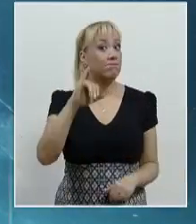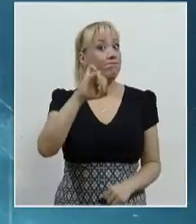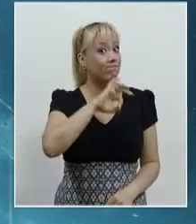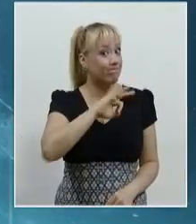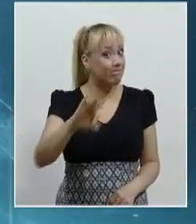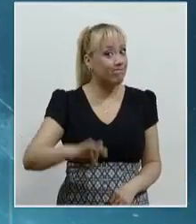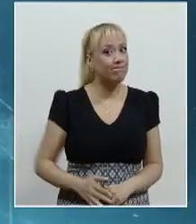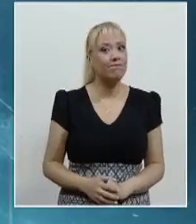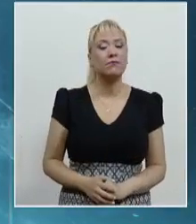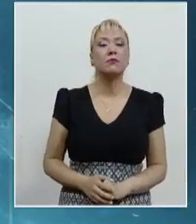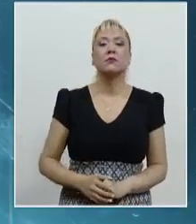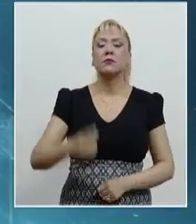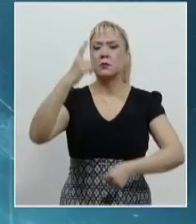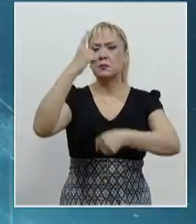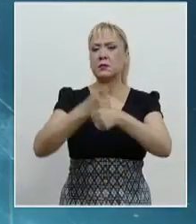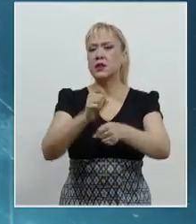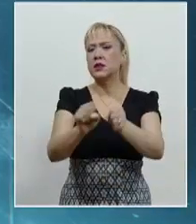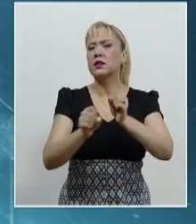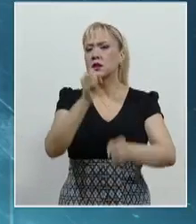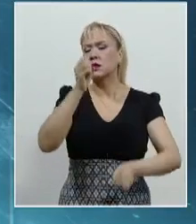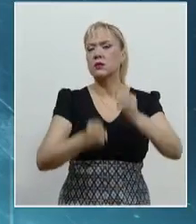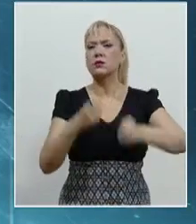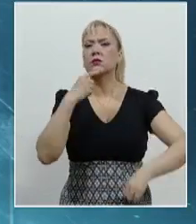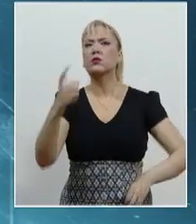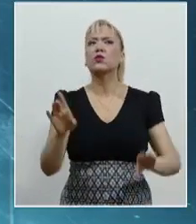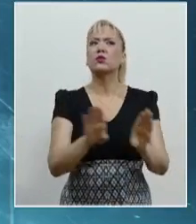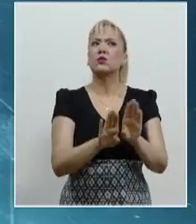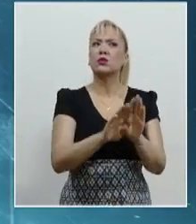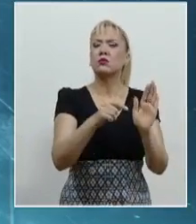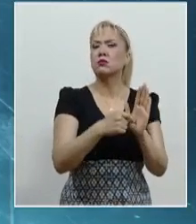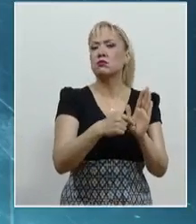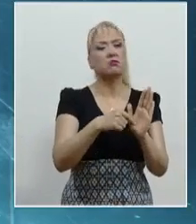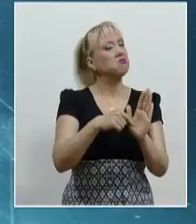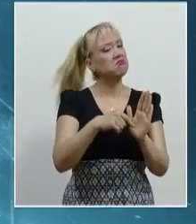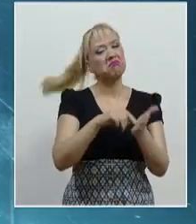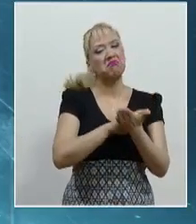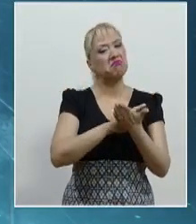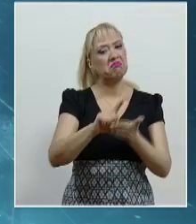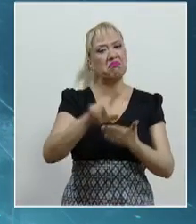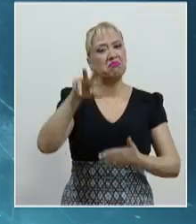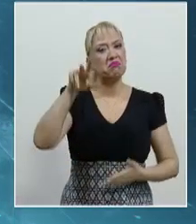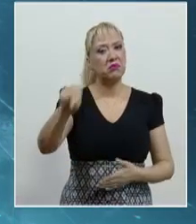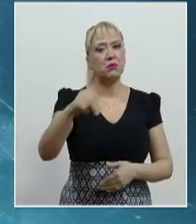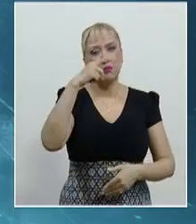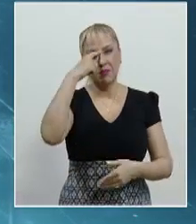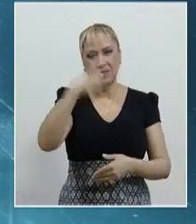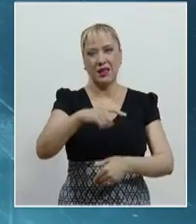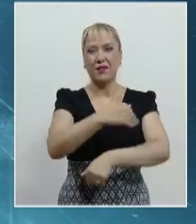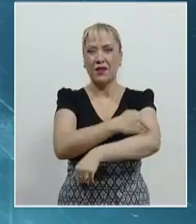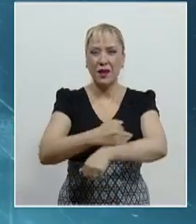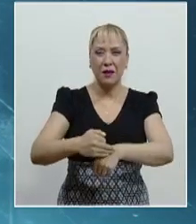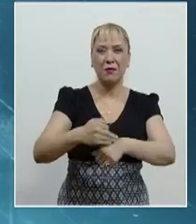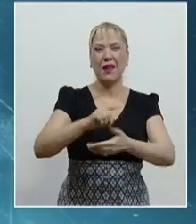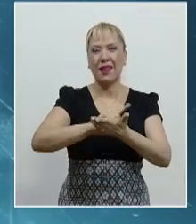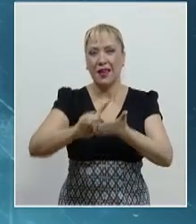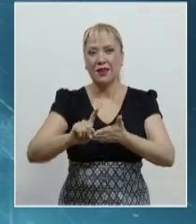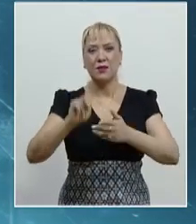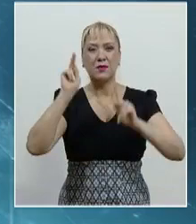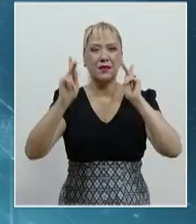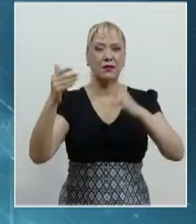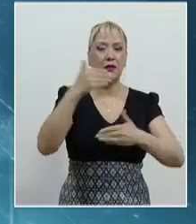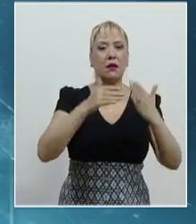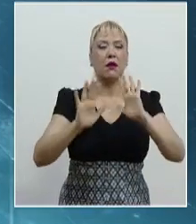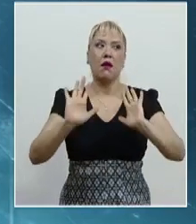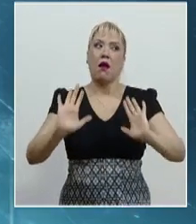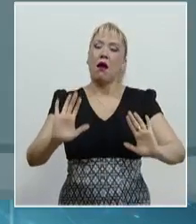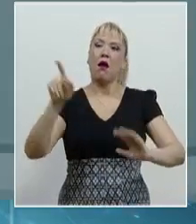La primera sala resolvió que la disposición que cancela derechos de familia en la capital del país da amplio margen de